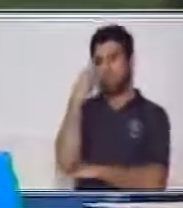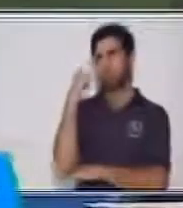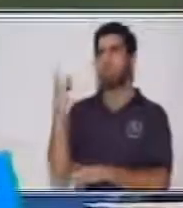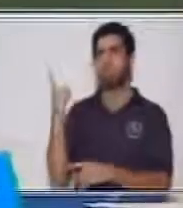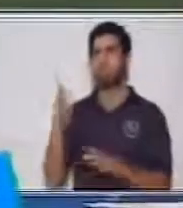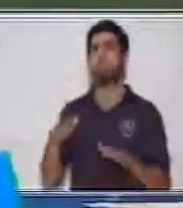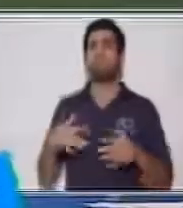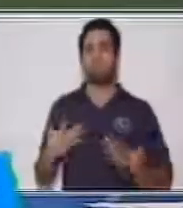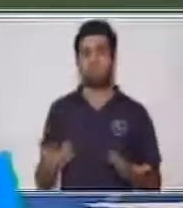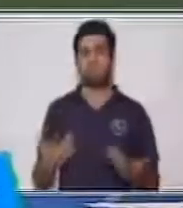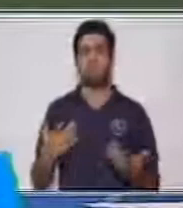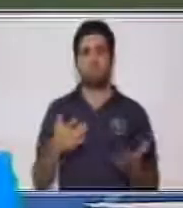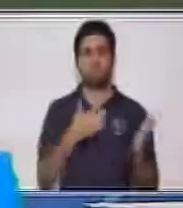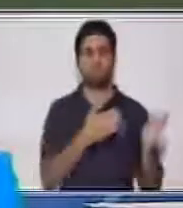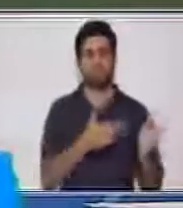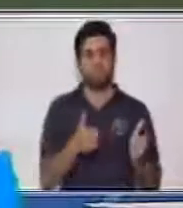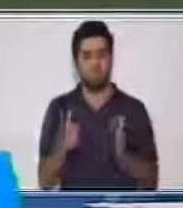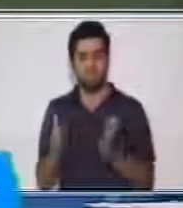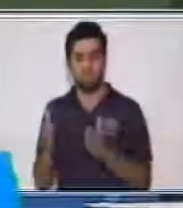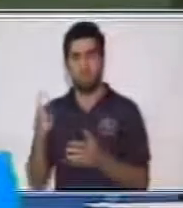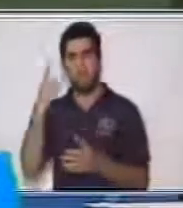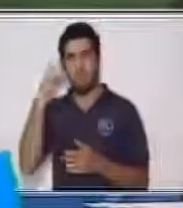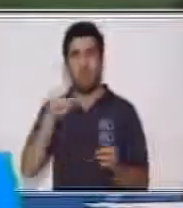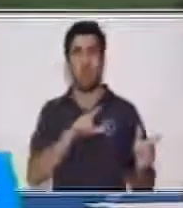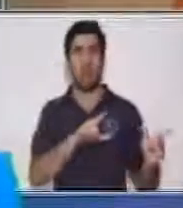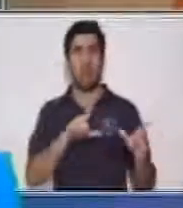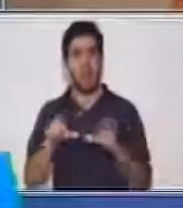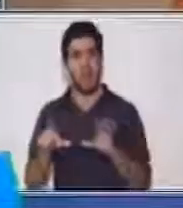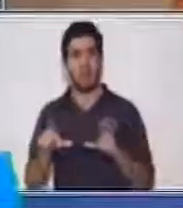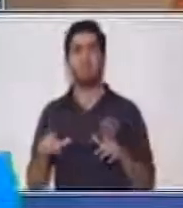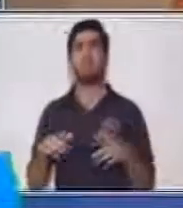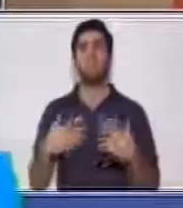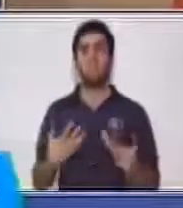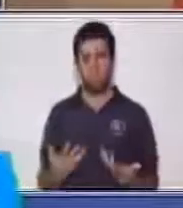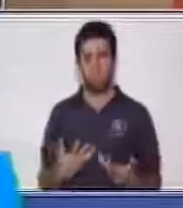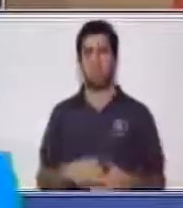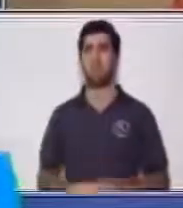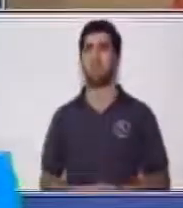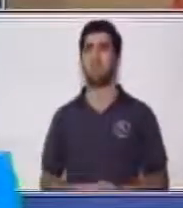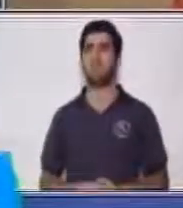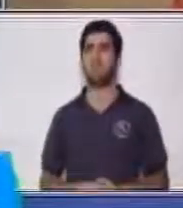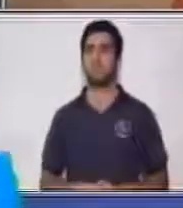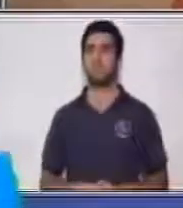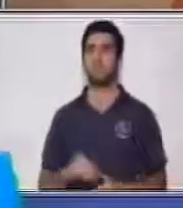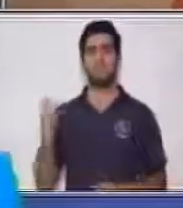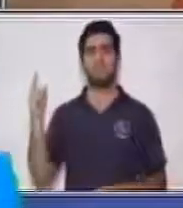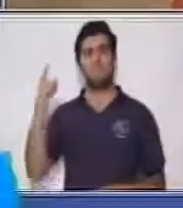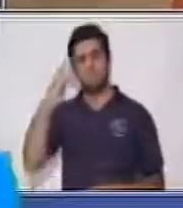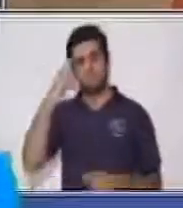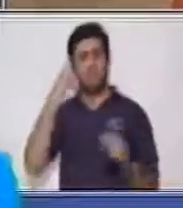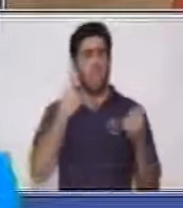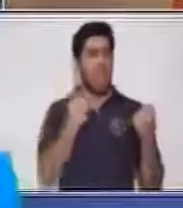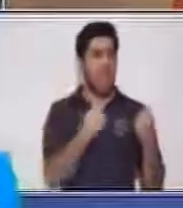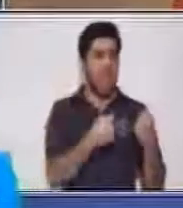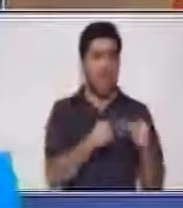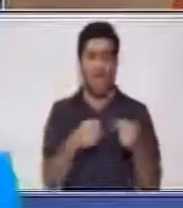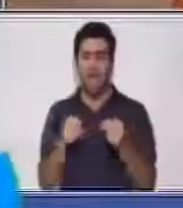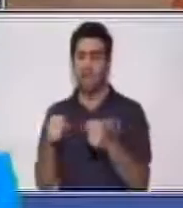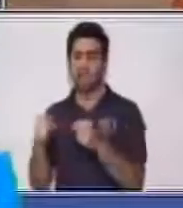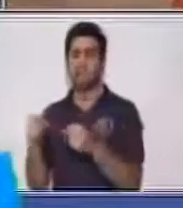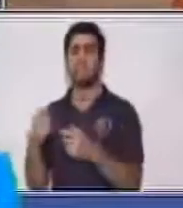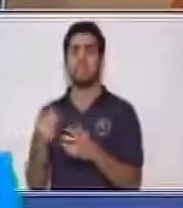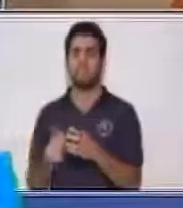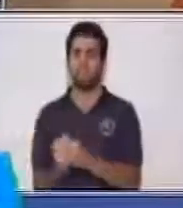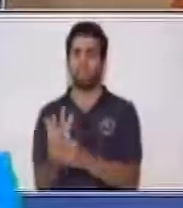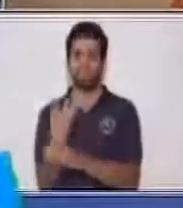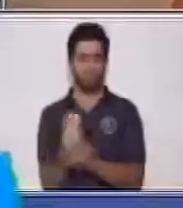tanto iba a preparar cuando estuviera listo su huerto? ¿Qué iba a hacer con tantas zanahorias? Pero lo